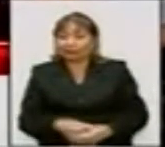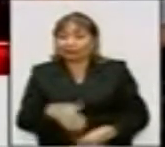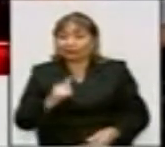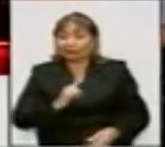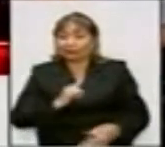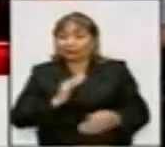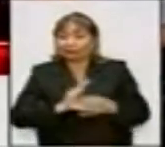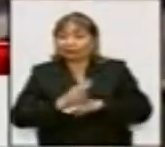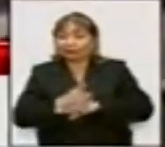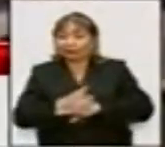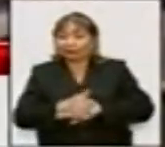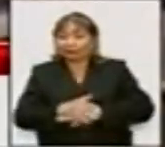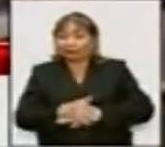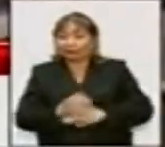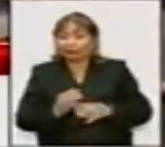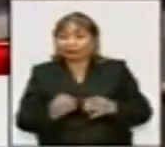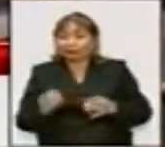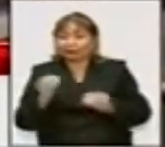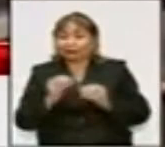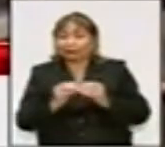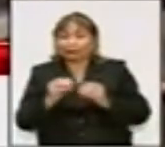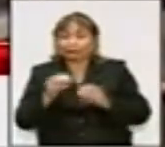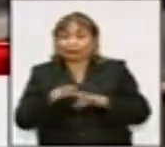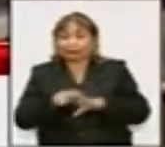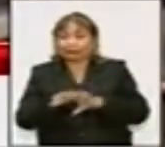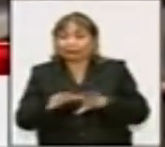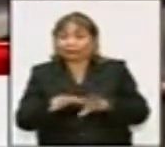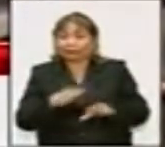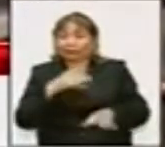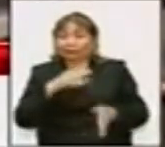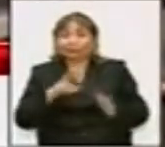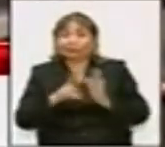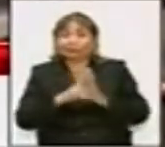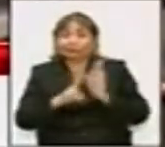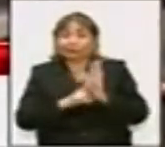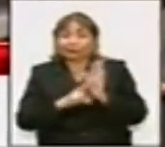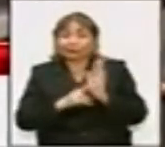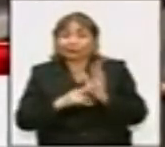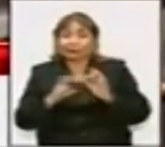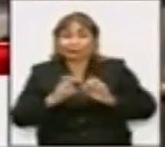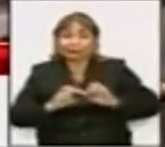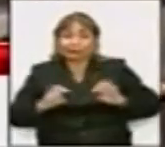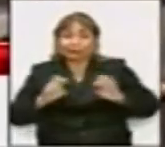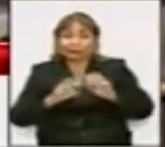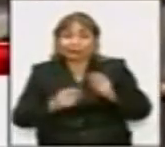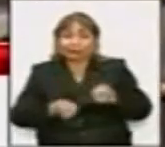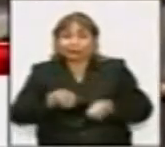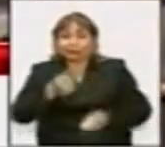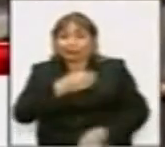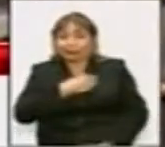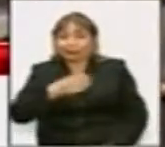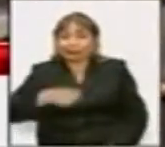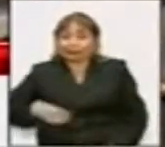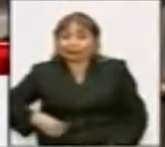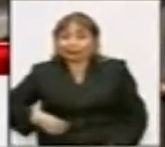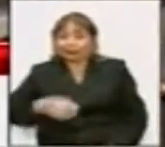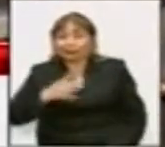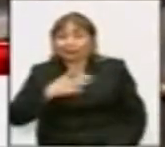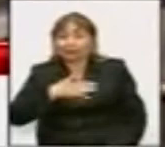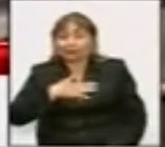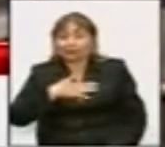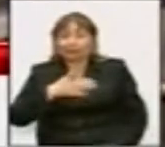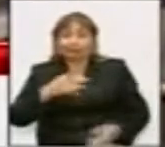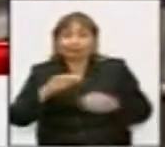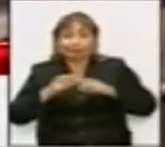interfiero o yo incluyo es las relaciones entre el parlamento y el poder ejecutivo por ejemplo en el caso del